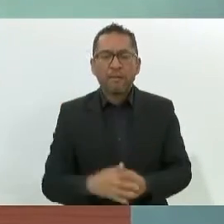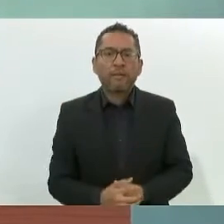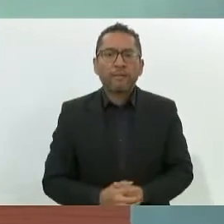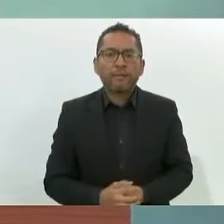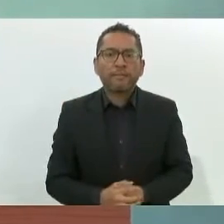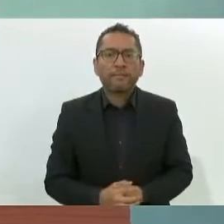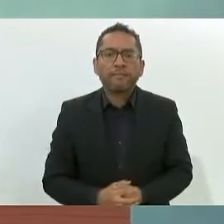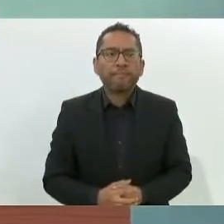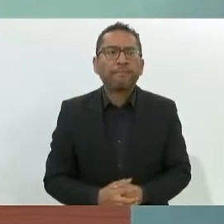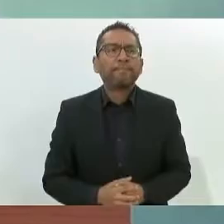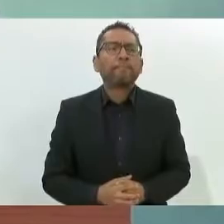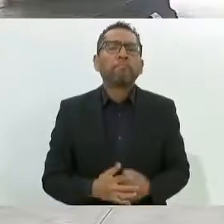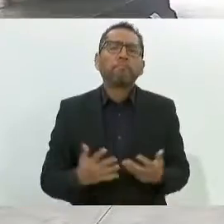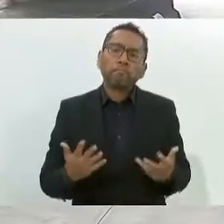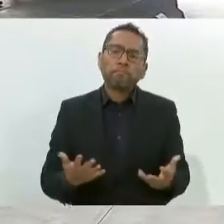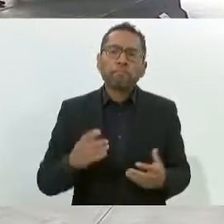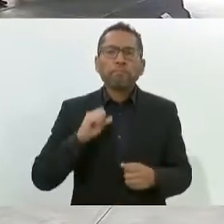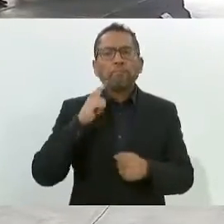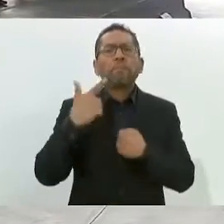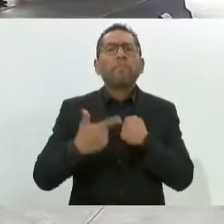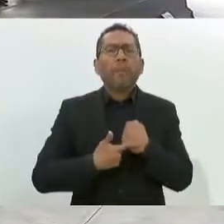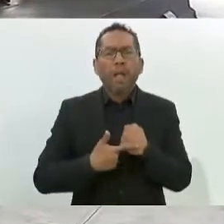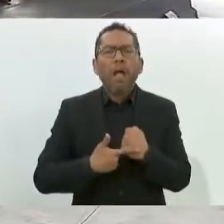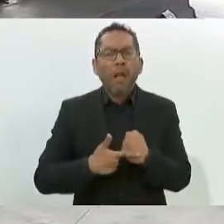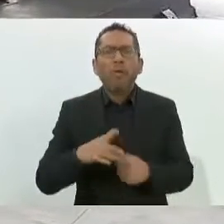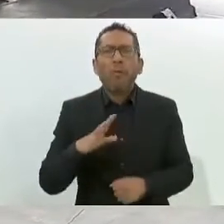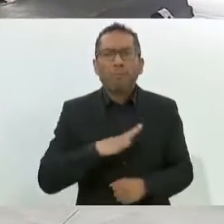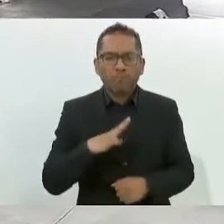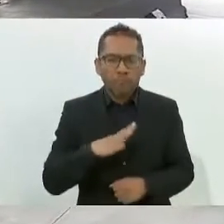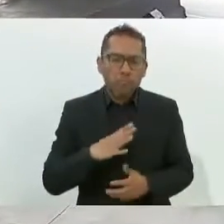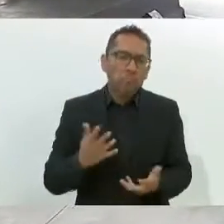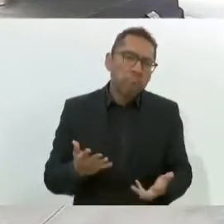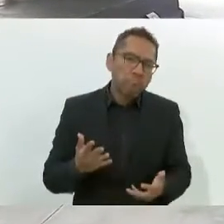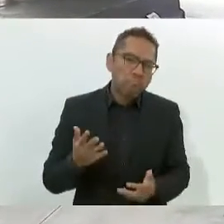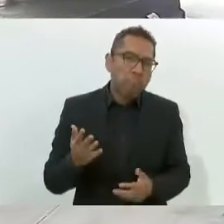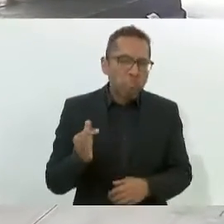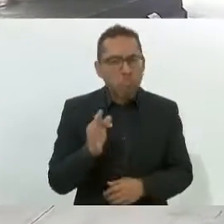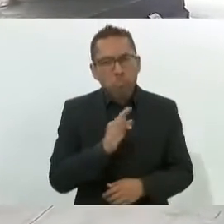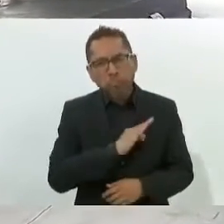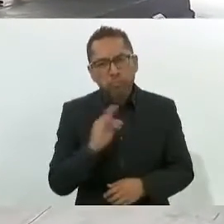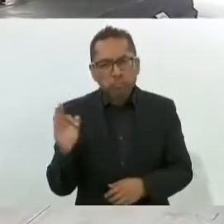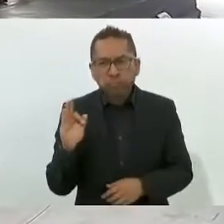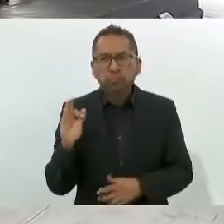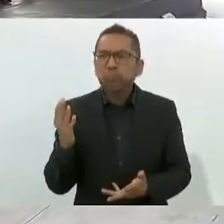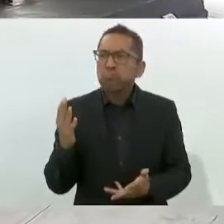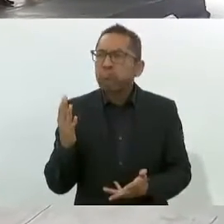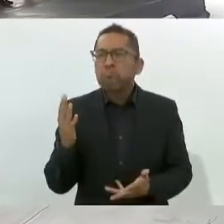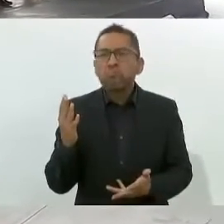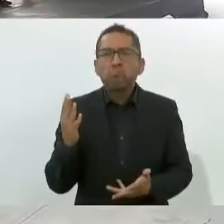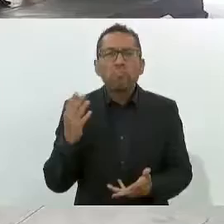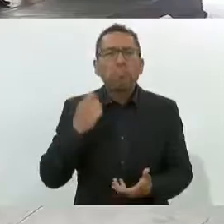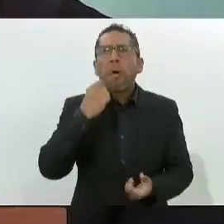Hay algo que posiblemente se desconoce